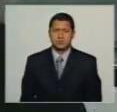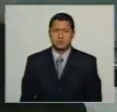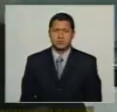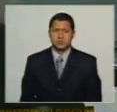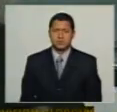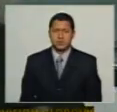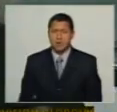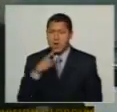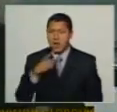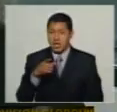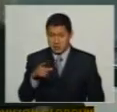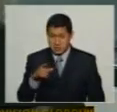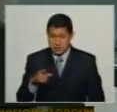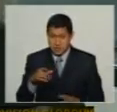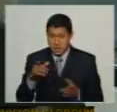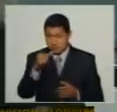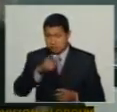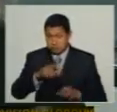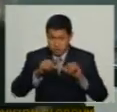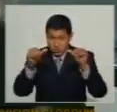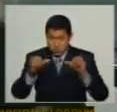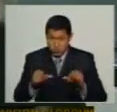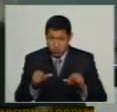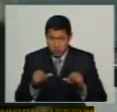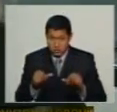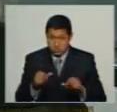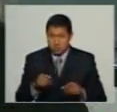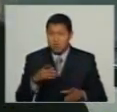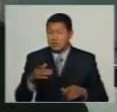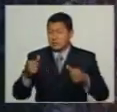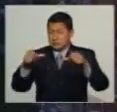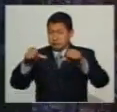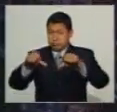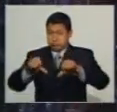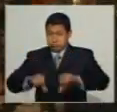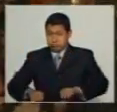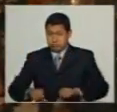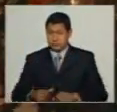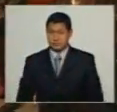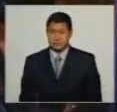La situación política se había deteriorado.